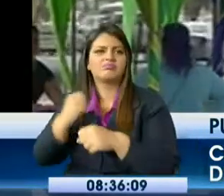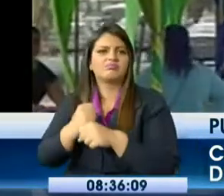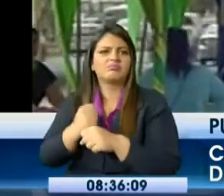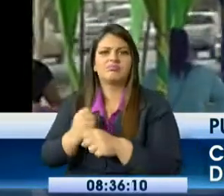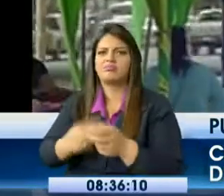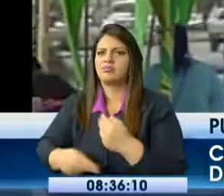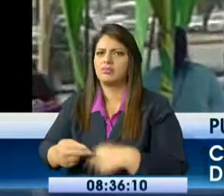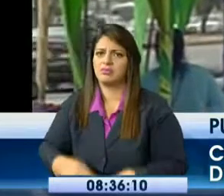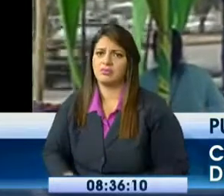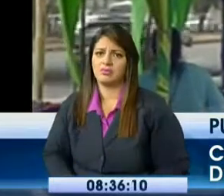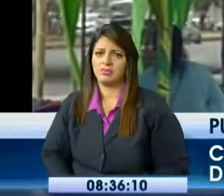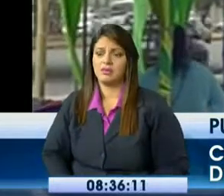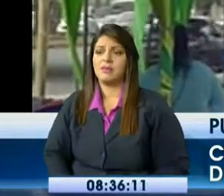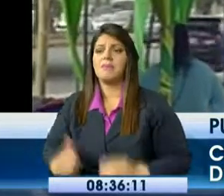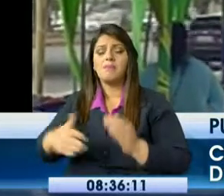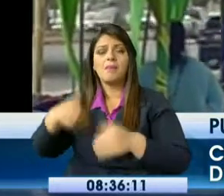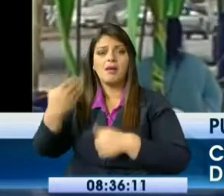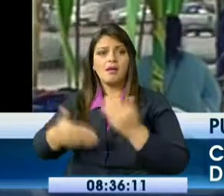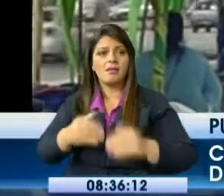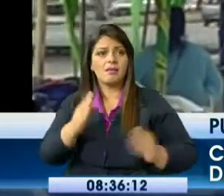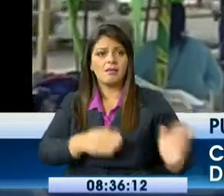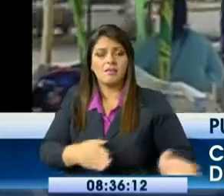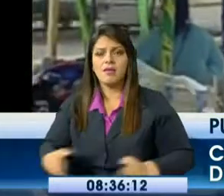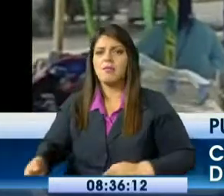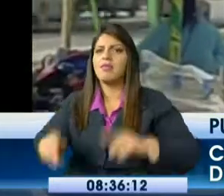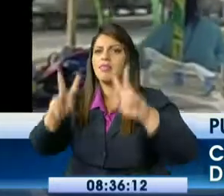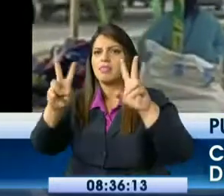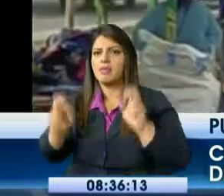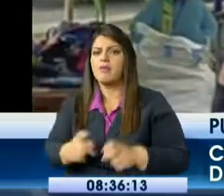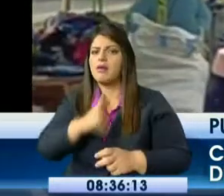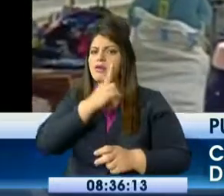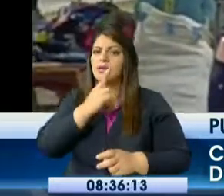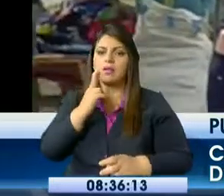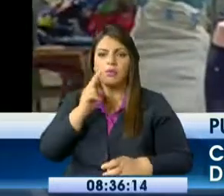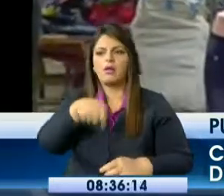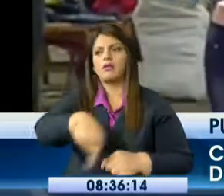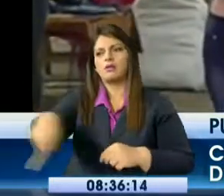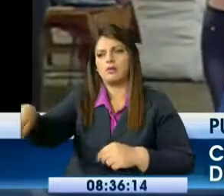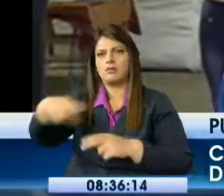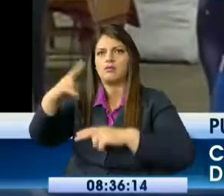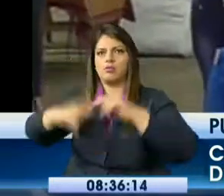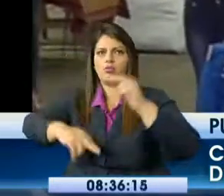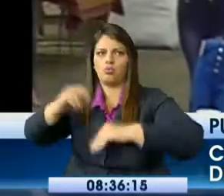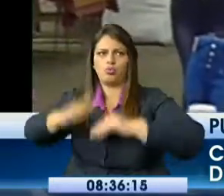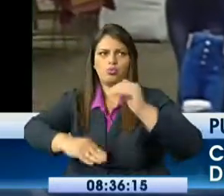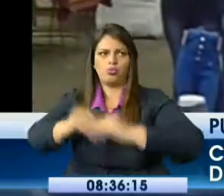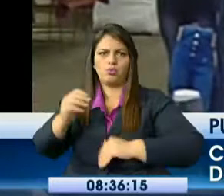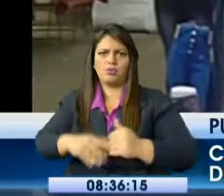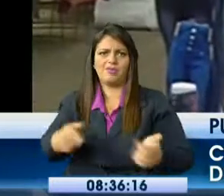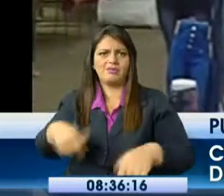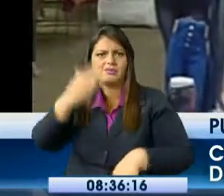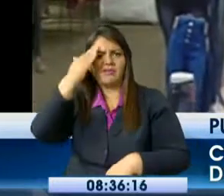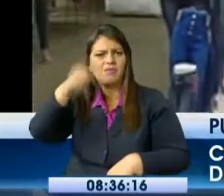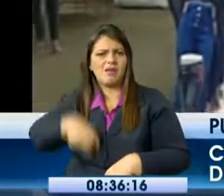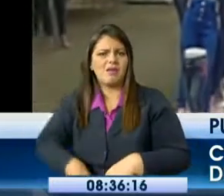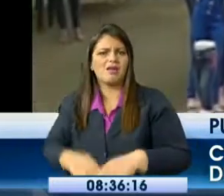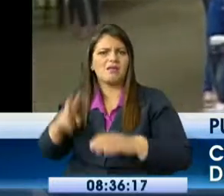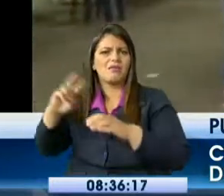cantón, ¿ok? Entonces, lo que tenemos que hacer es trabajar conjuntamente. Lastimosamente, creo que desconocen